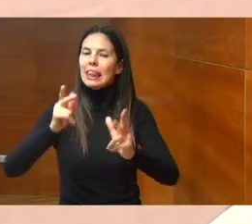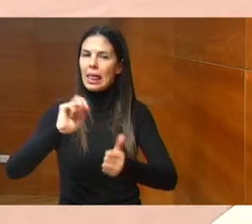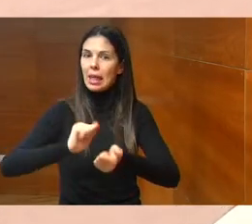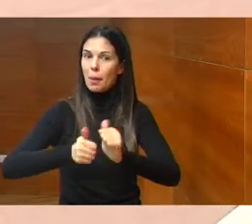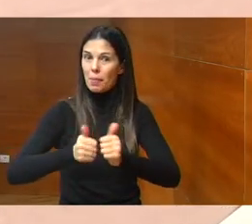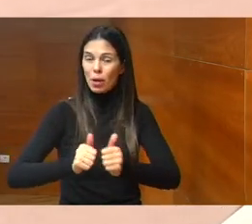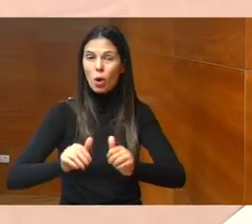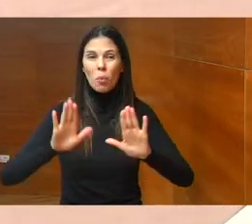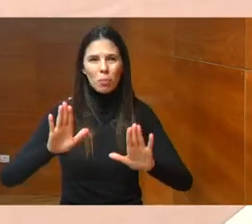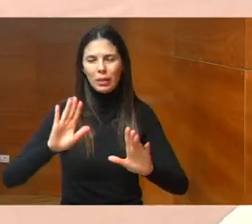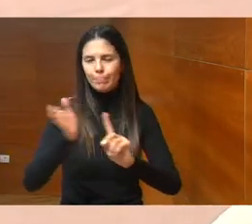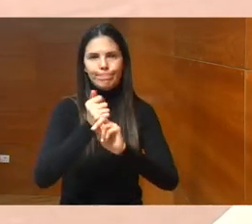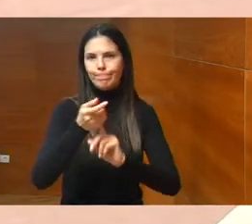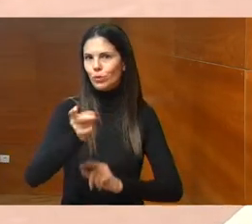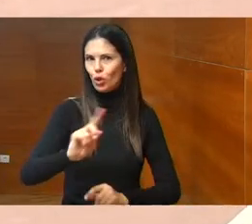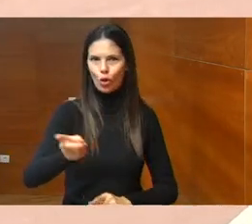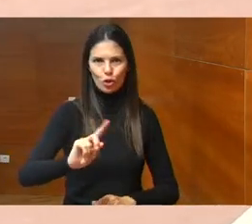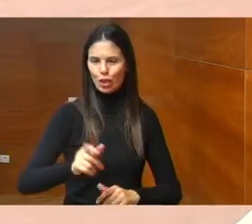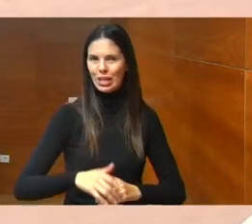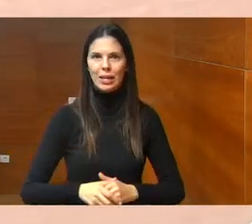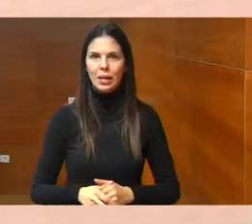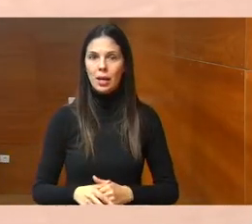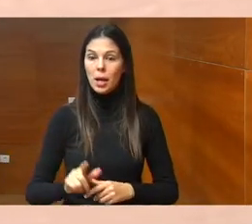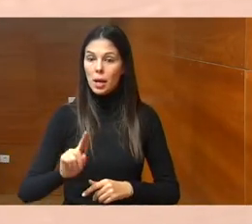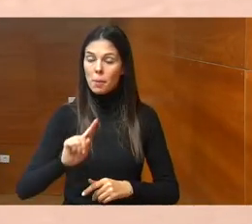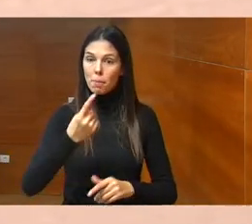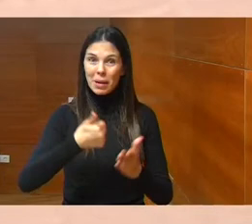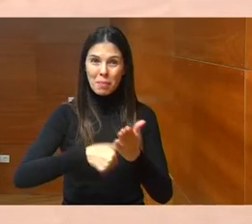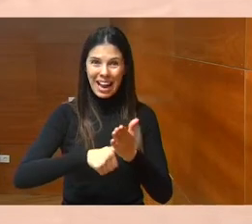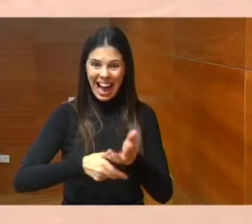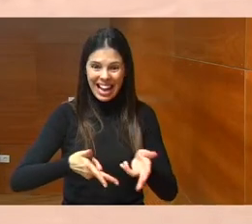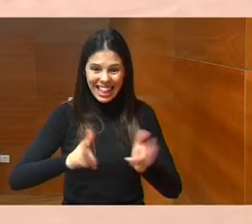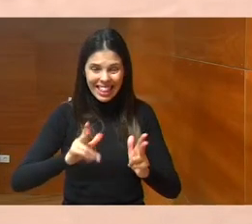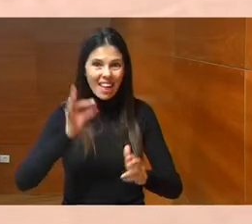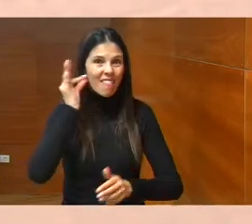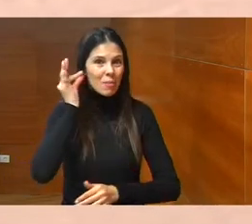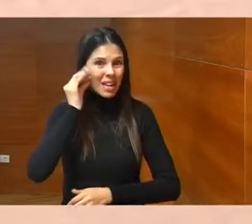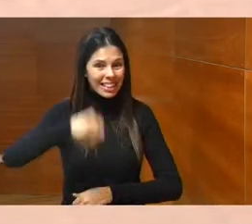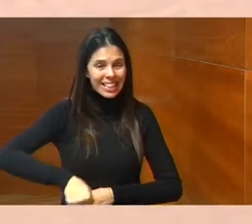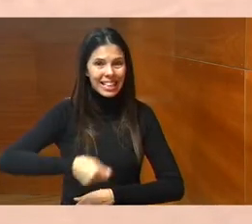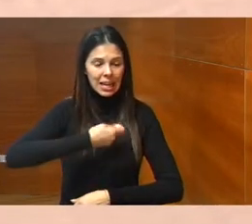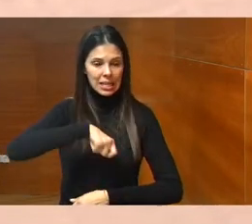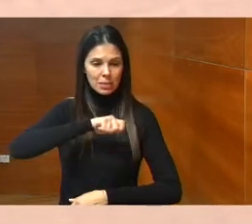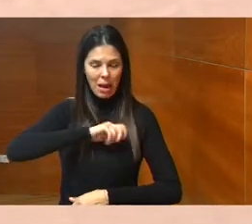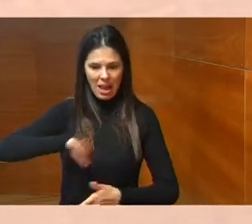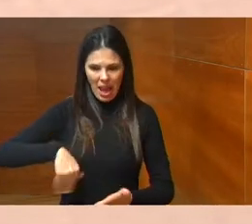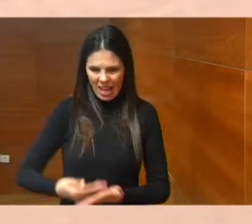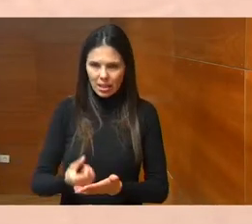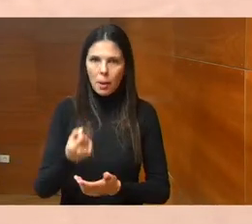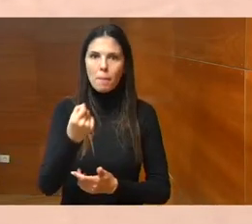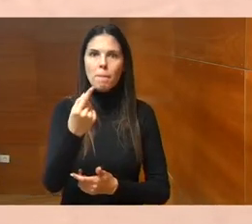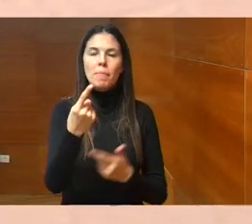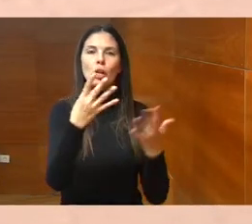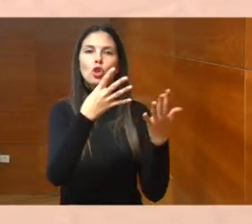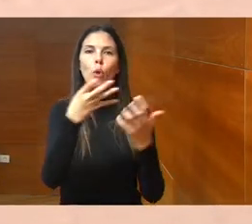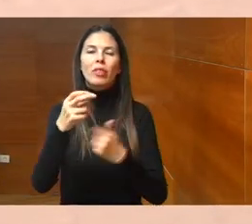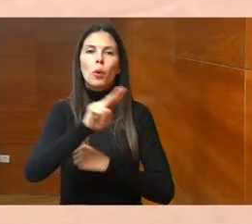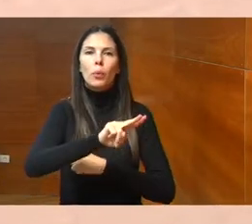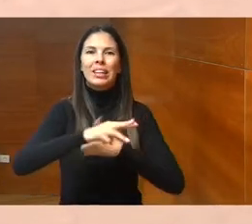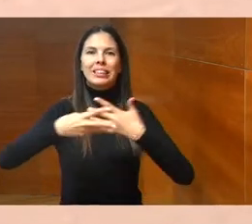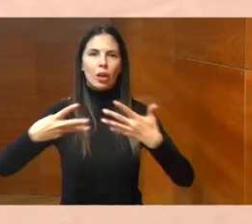no llegó a conseguirla no una primera licencia femenina en España no se emitió a tomar 1920